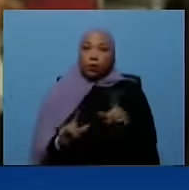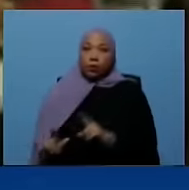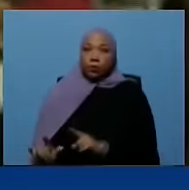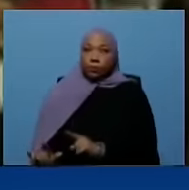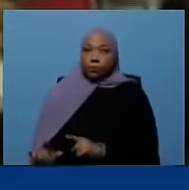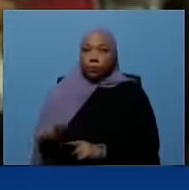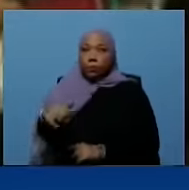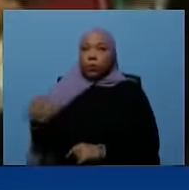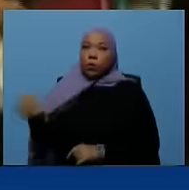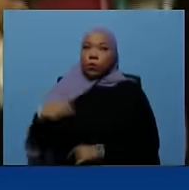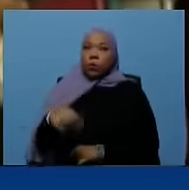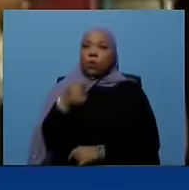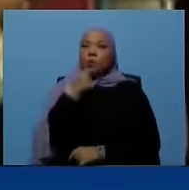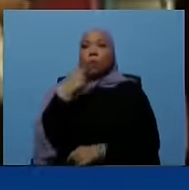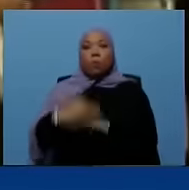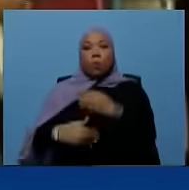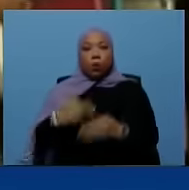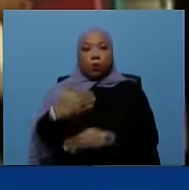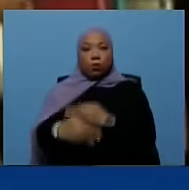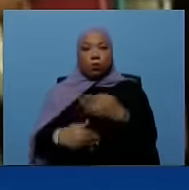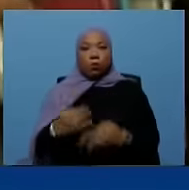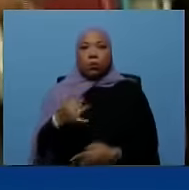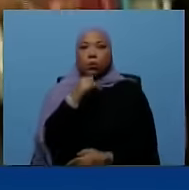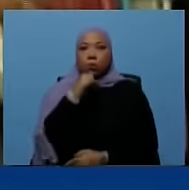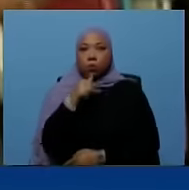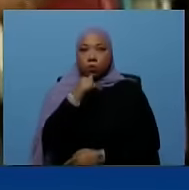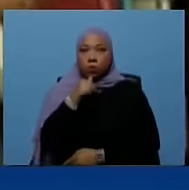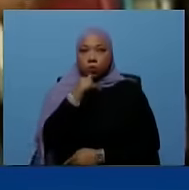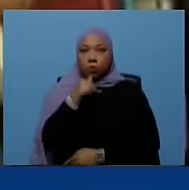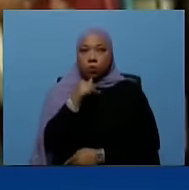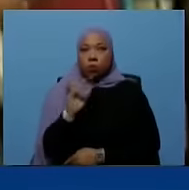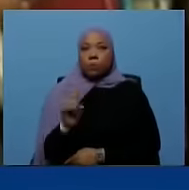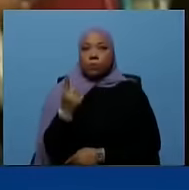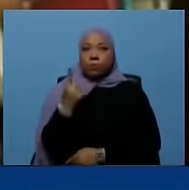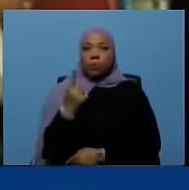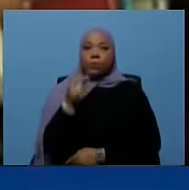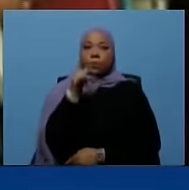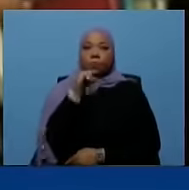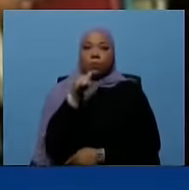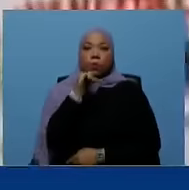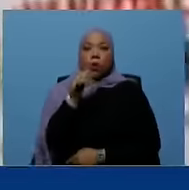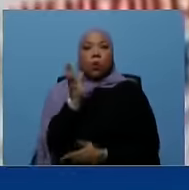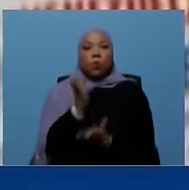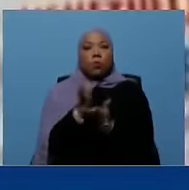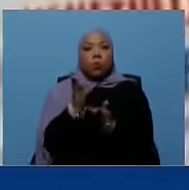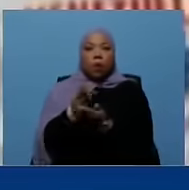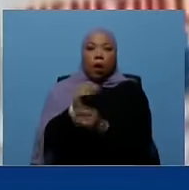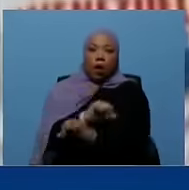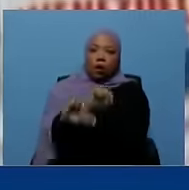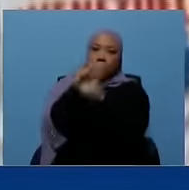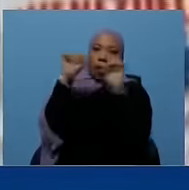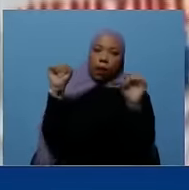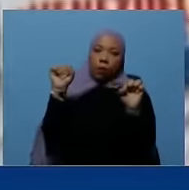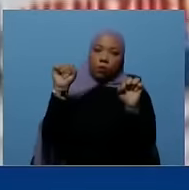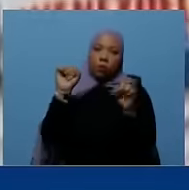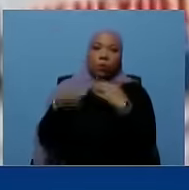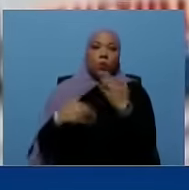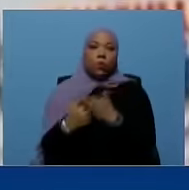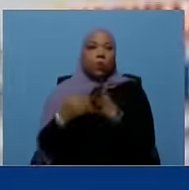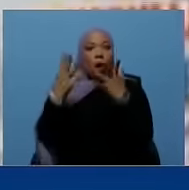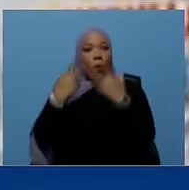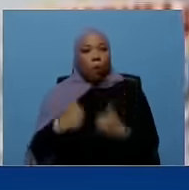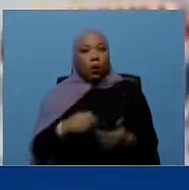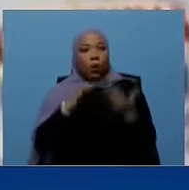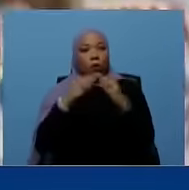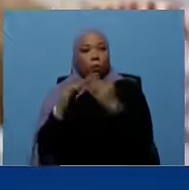Y hay que avanzar en fases. En primer lugar, tener claro el panorama de cuántas